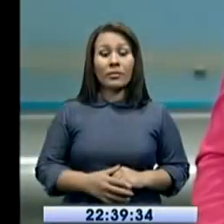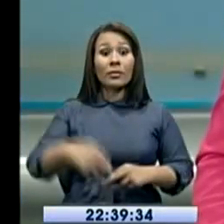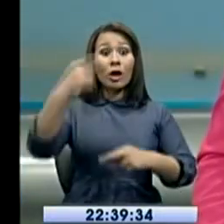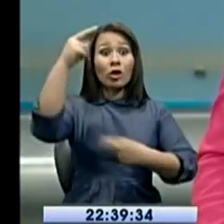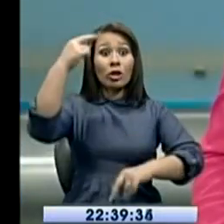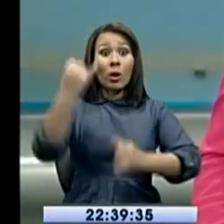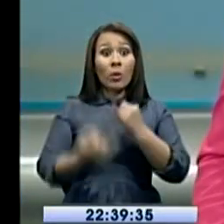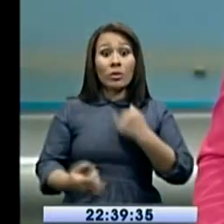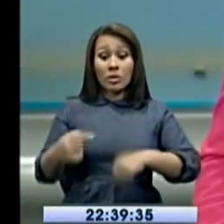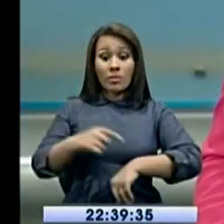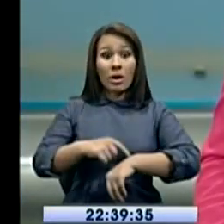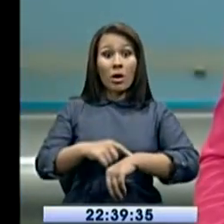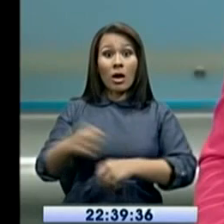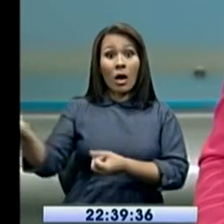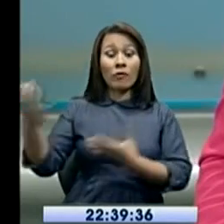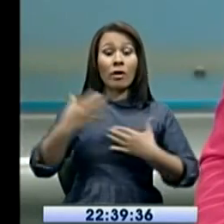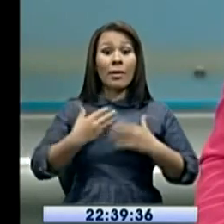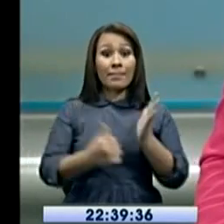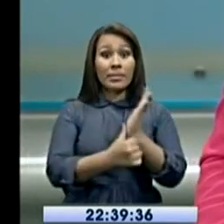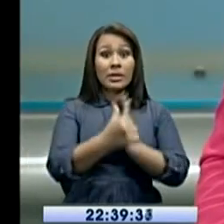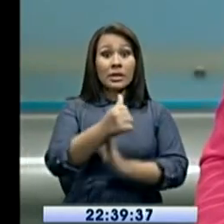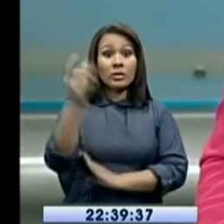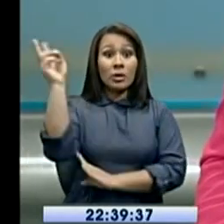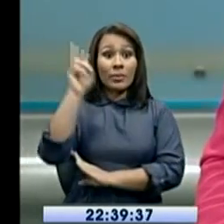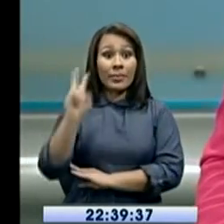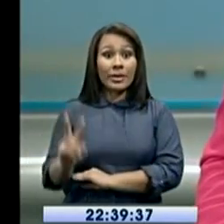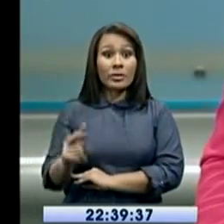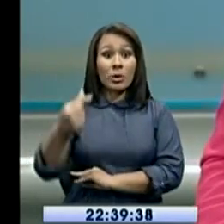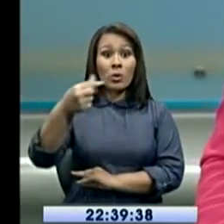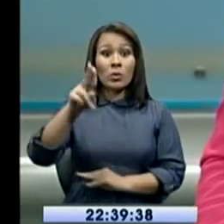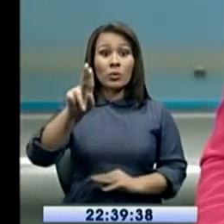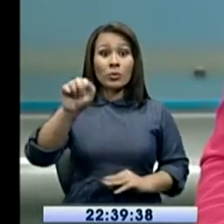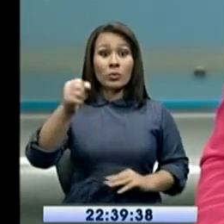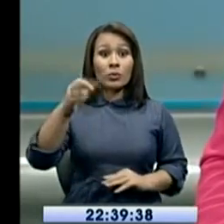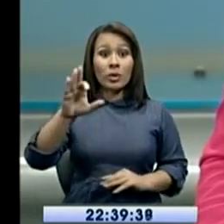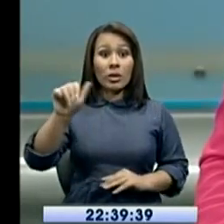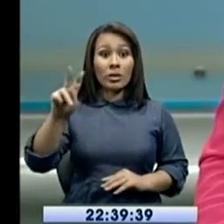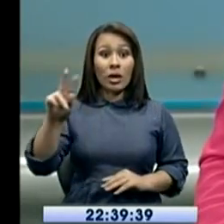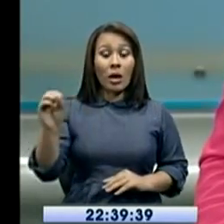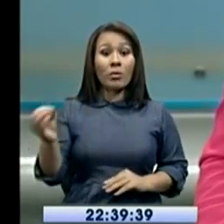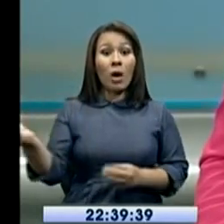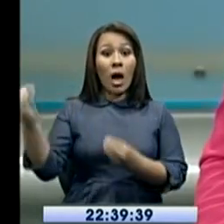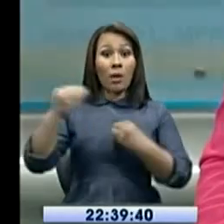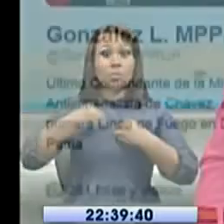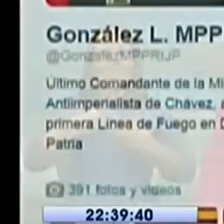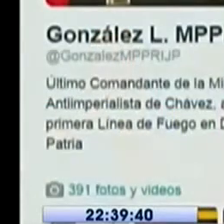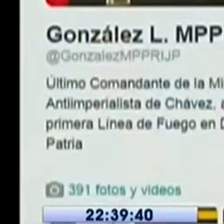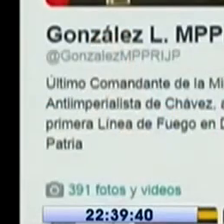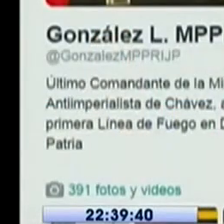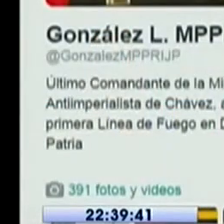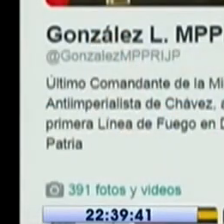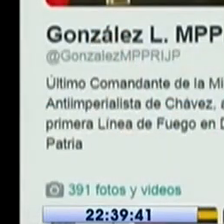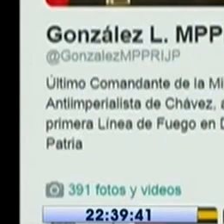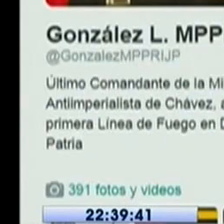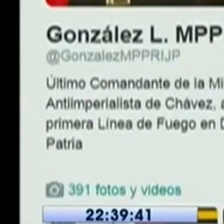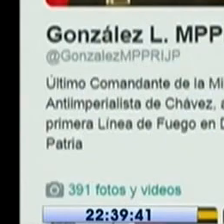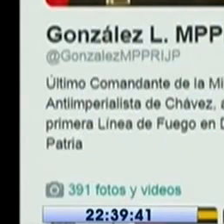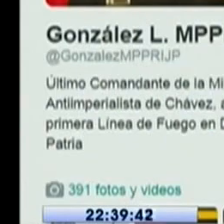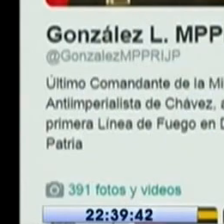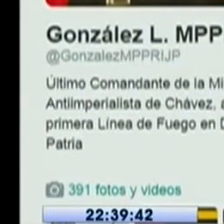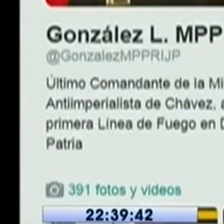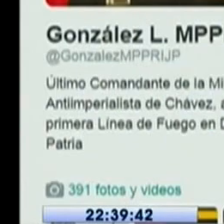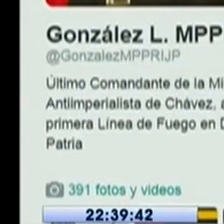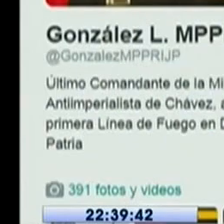Noticia de última hora, el ministro del Interior de Venezuela, Gustavo González López, informó que el ecuatoriano Hamilton U, alias El Topo,